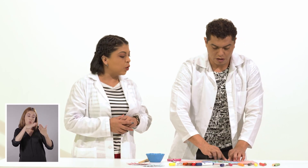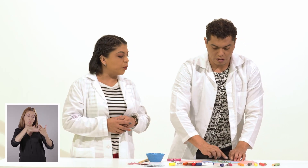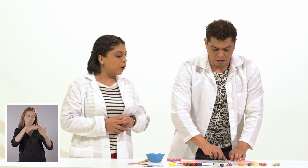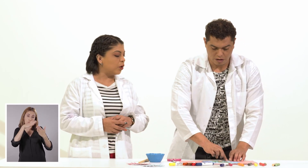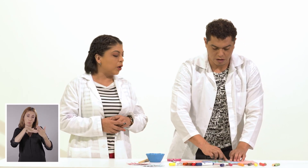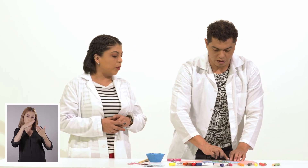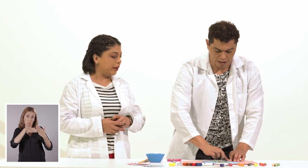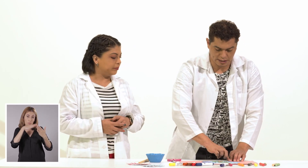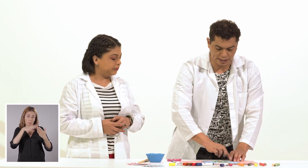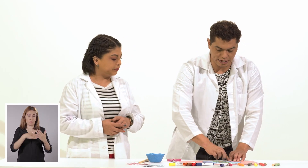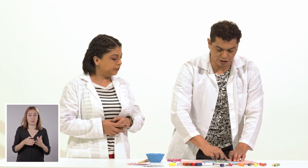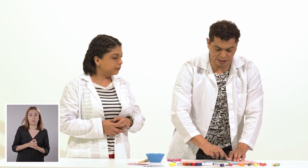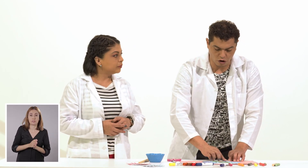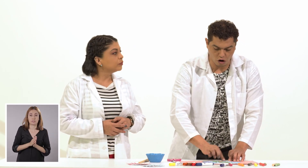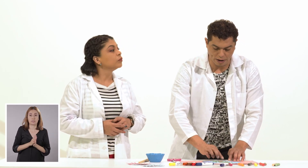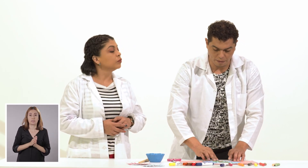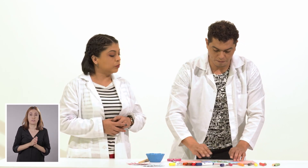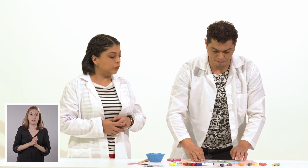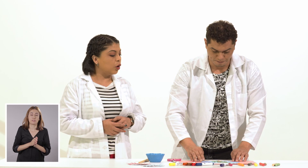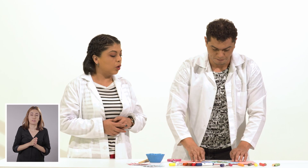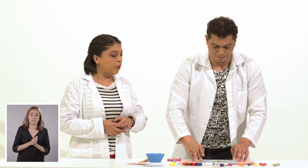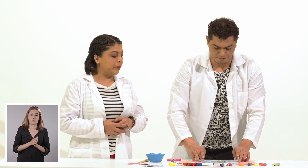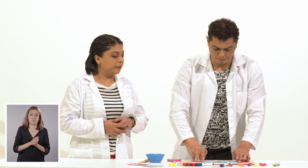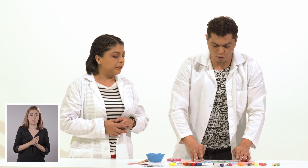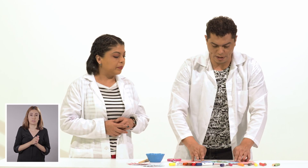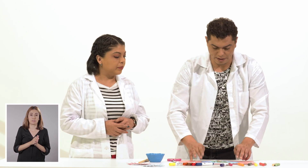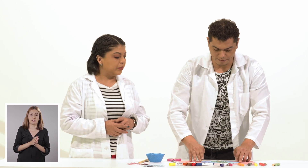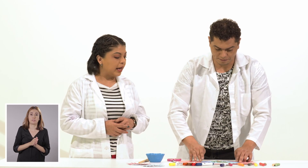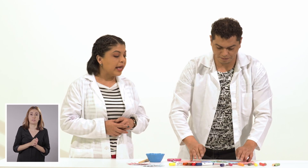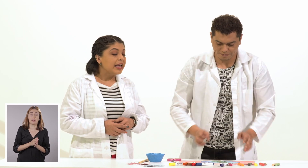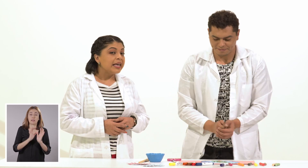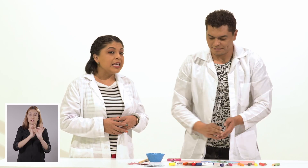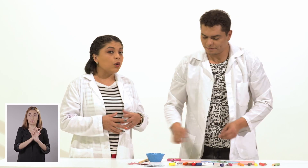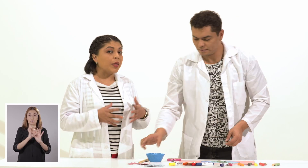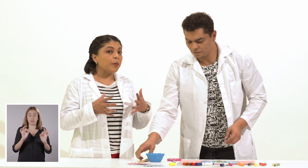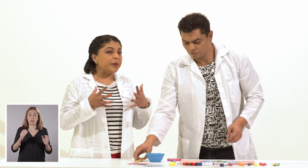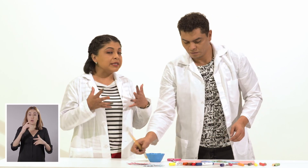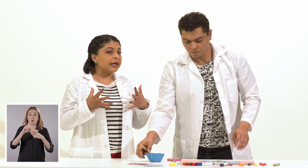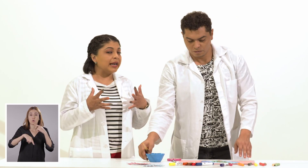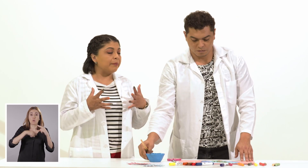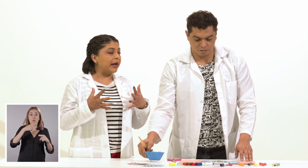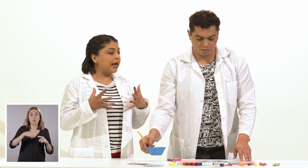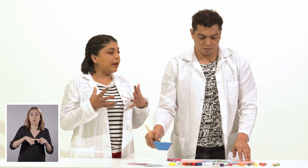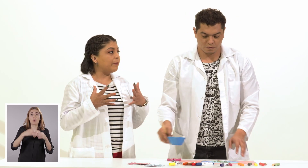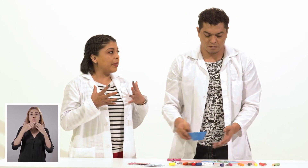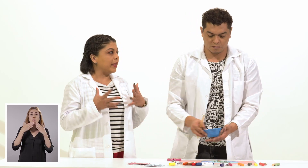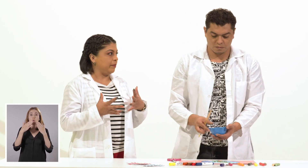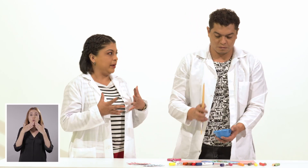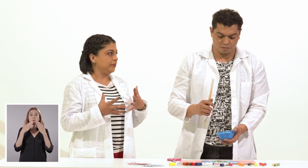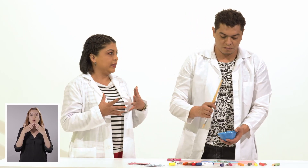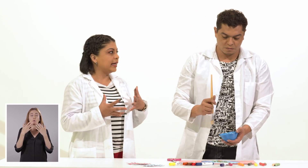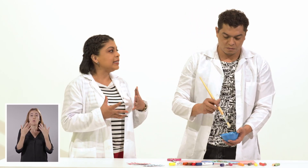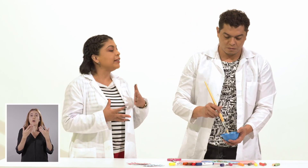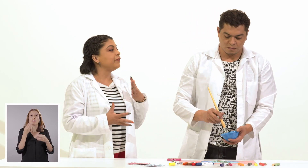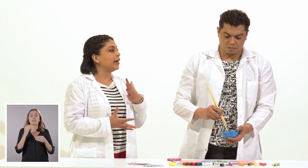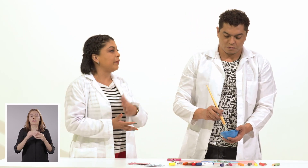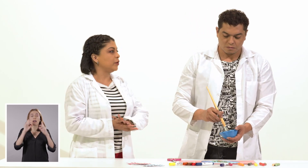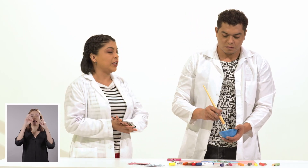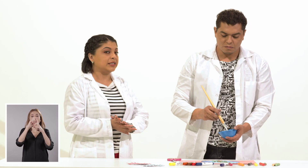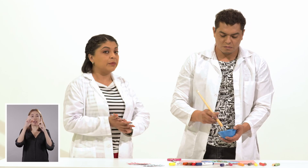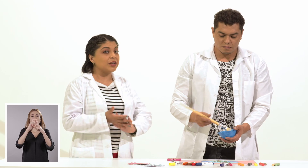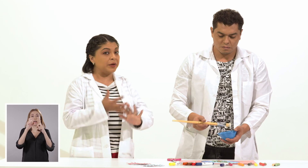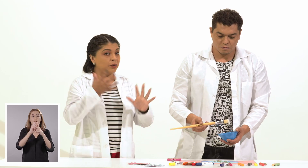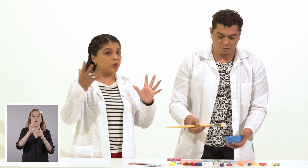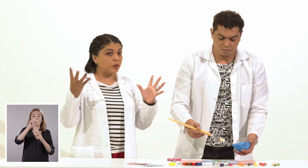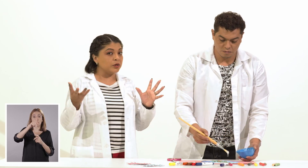vamos a sellar con un poco de goma. El sellado se hace con goma. Con goma. Muy bien. ¿Ya? Y cuando piensan en la palabra pandemia, ¿qué significa